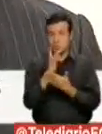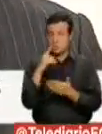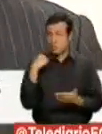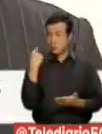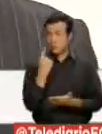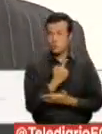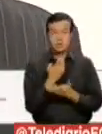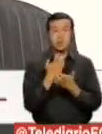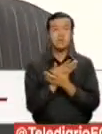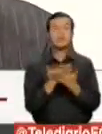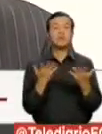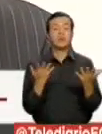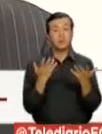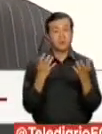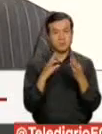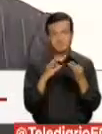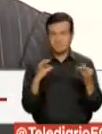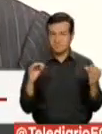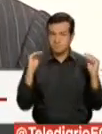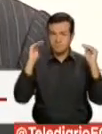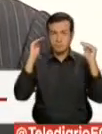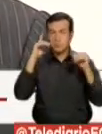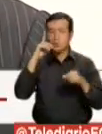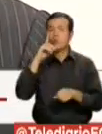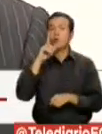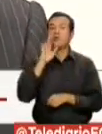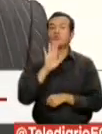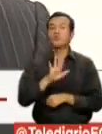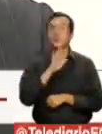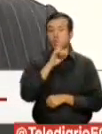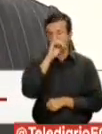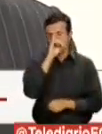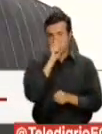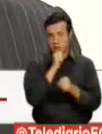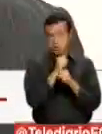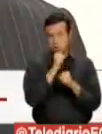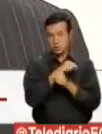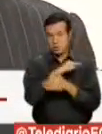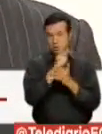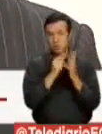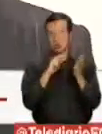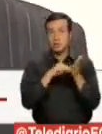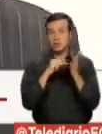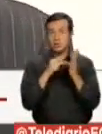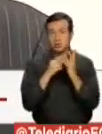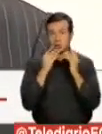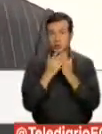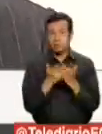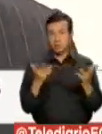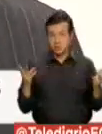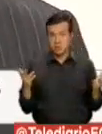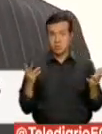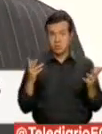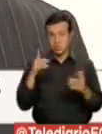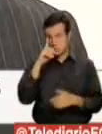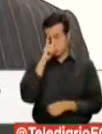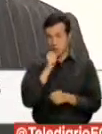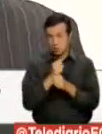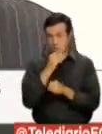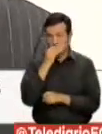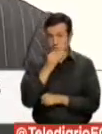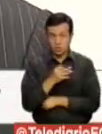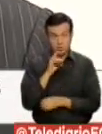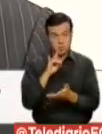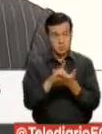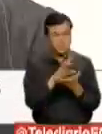queremos optimizar la masa salarial, que no implica, perdón la expresión, votar a trabajadores honestos, pero